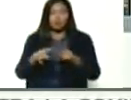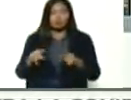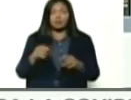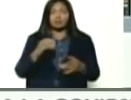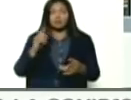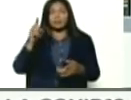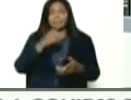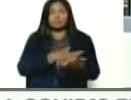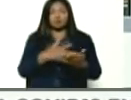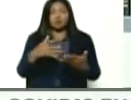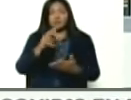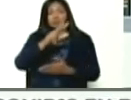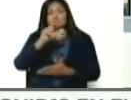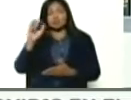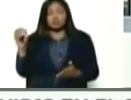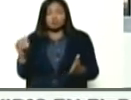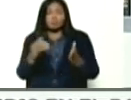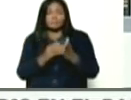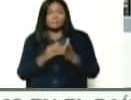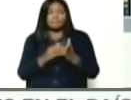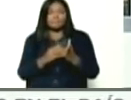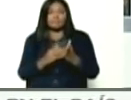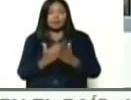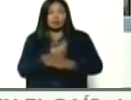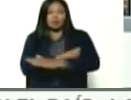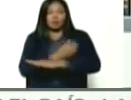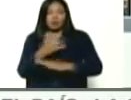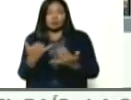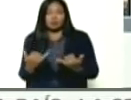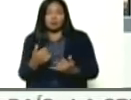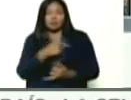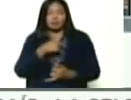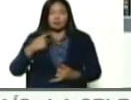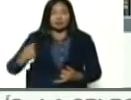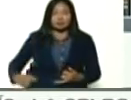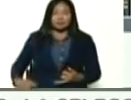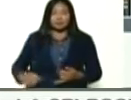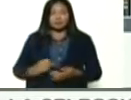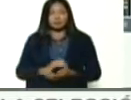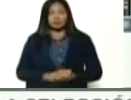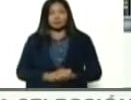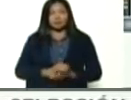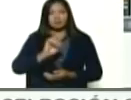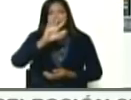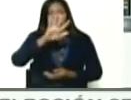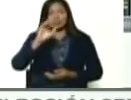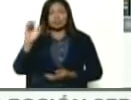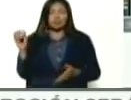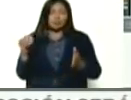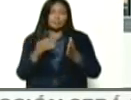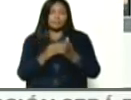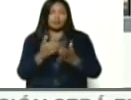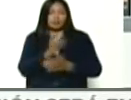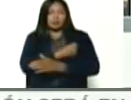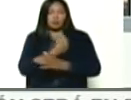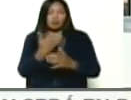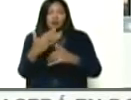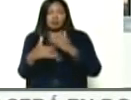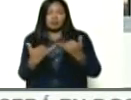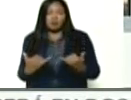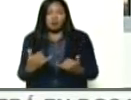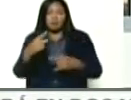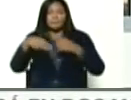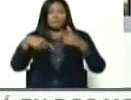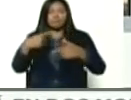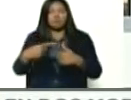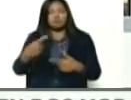millón 300 mil vacunas esta semana de la china de estas 500 mil vacunas ahora y en el transcurso de los próximos